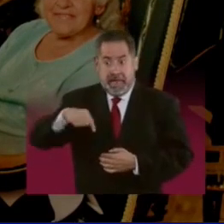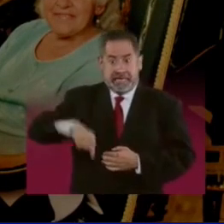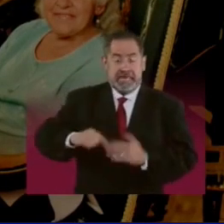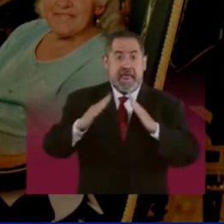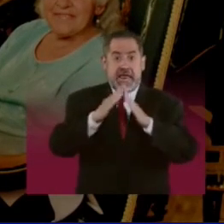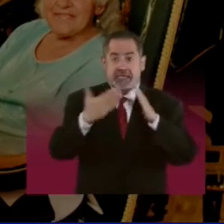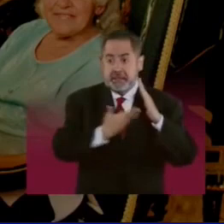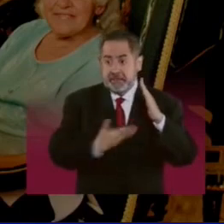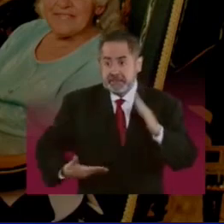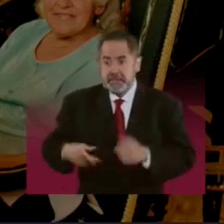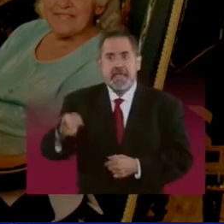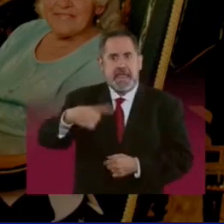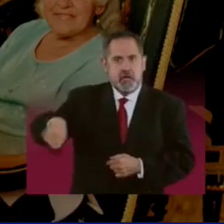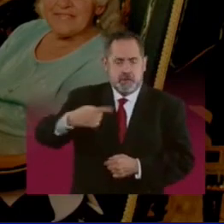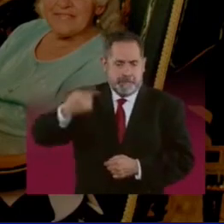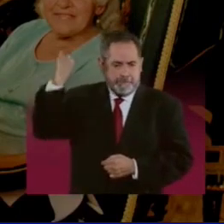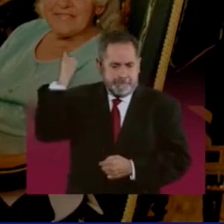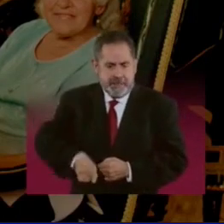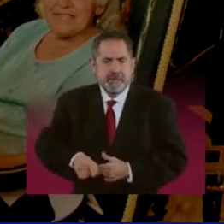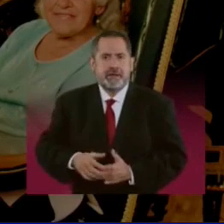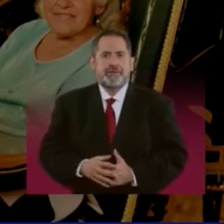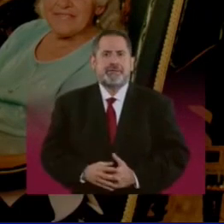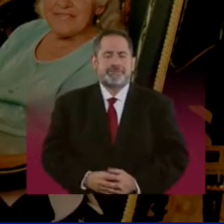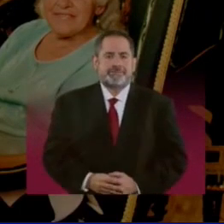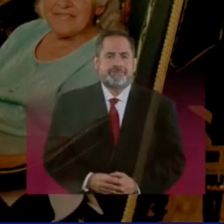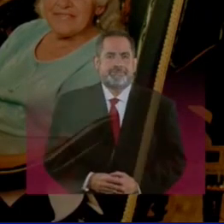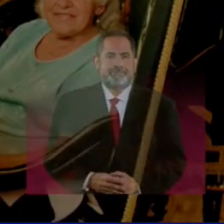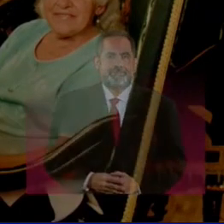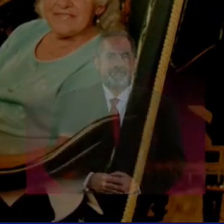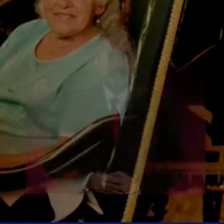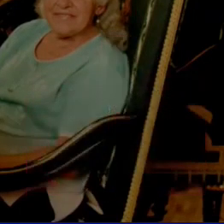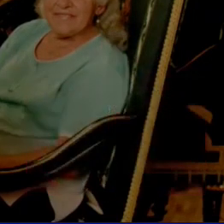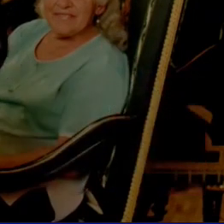porque ellos mandan en Palacio Nacional.